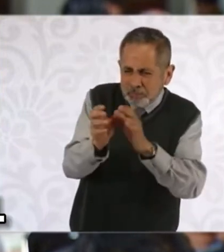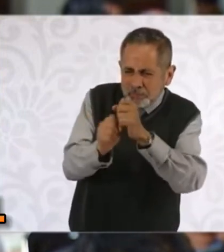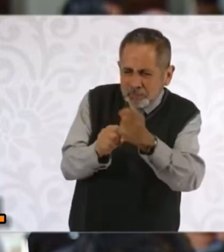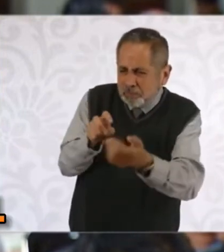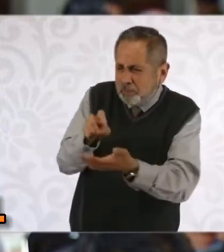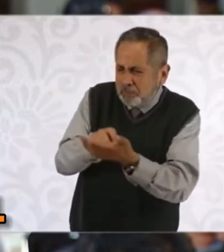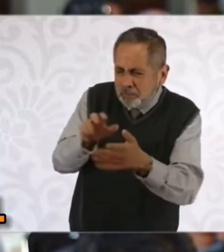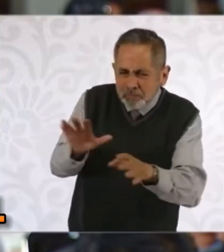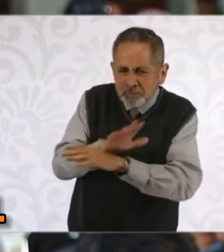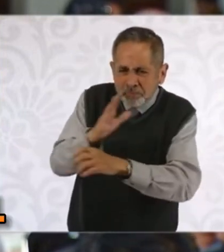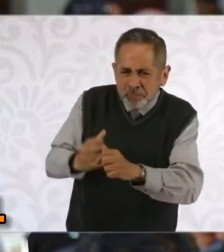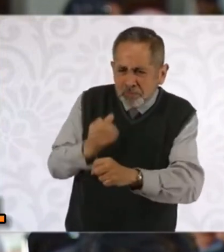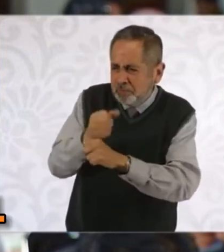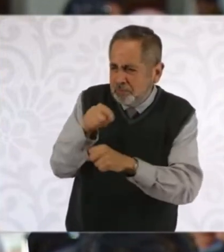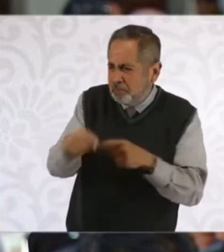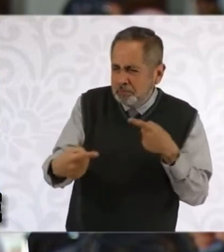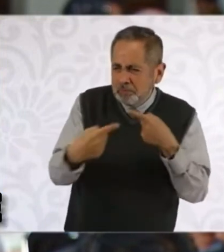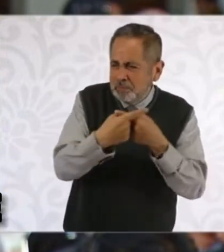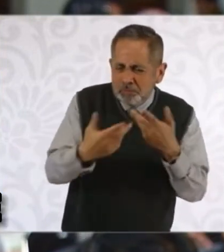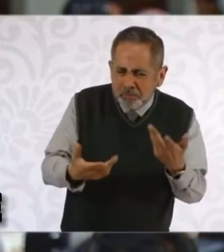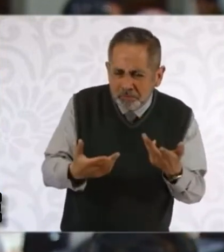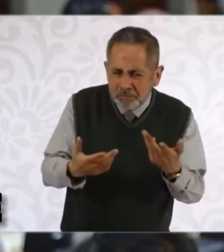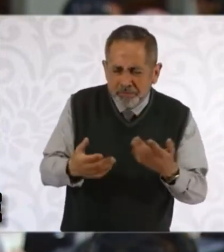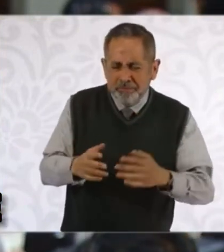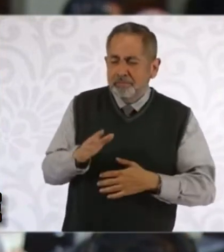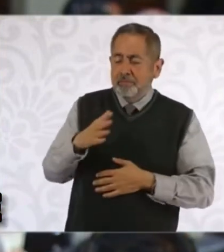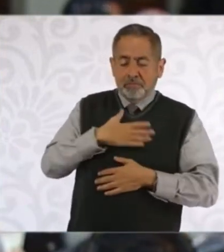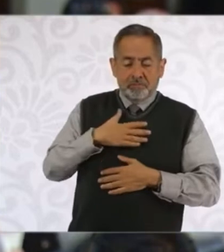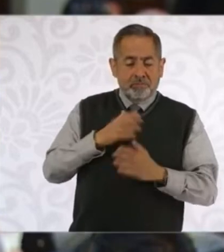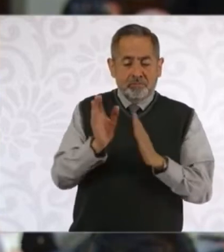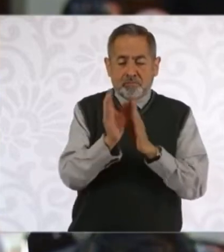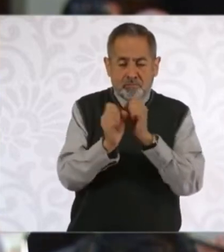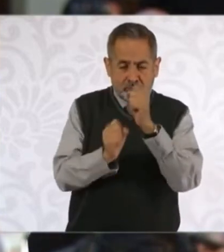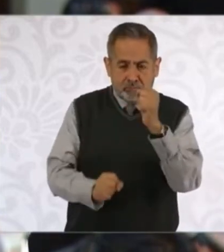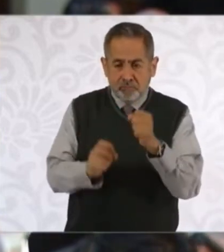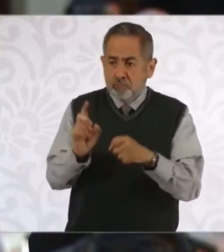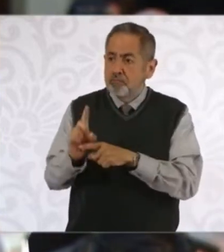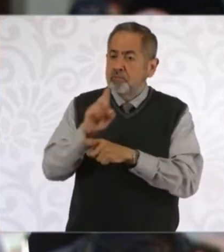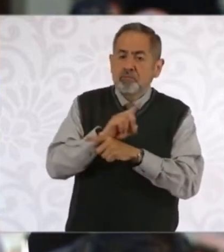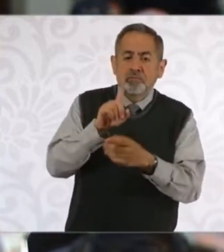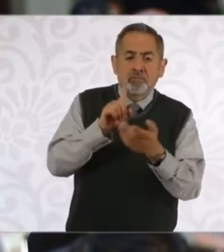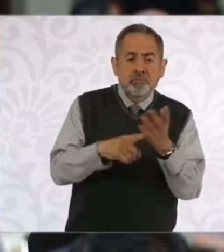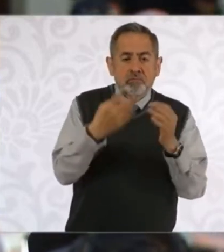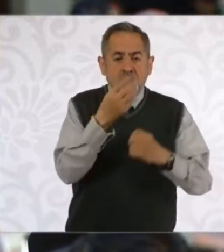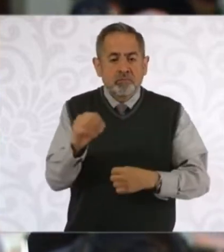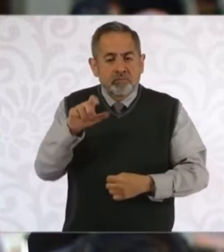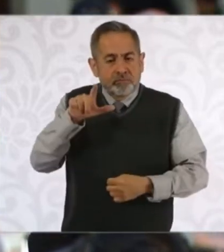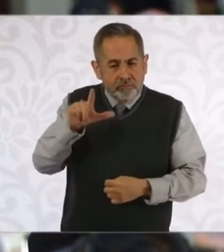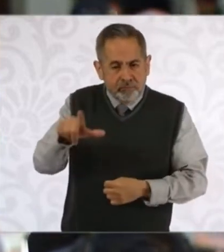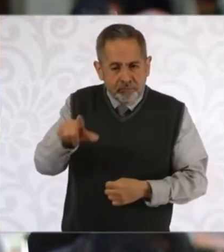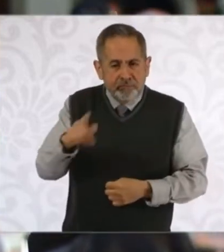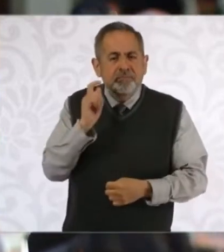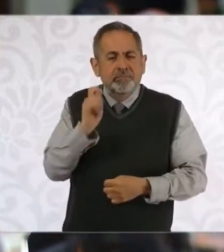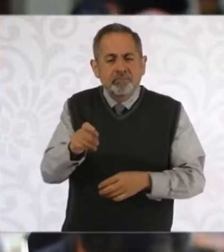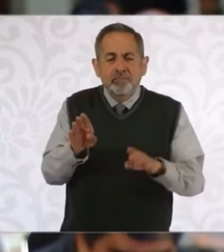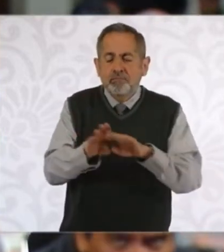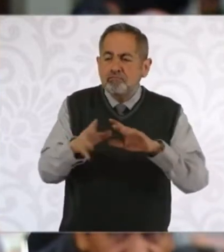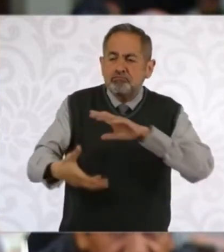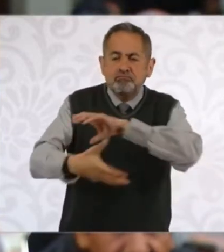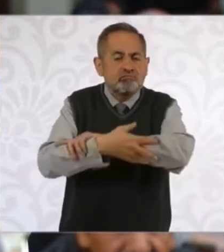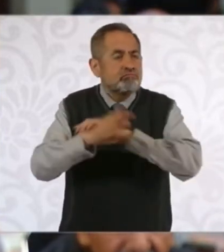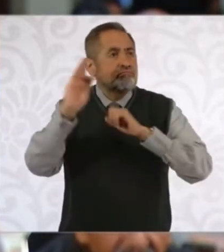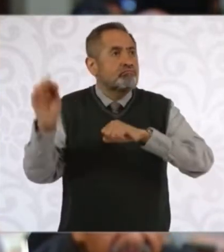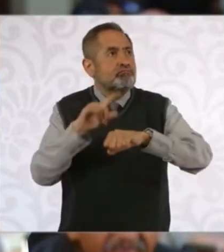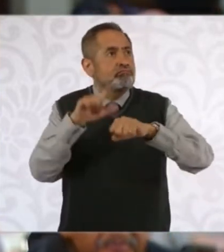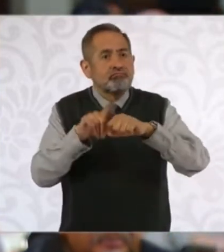una reforma inconstitucional? Nuestra Constitución vigente desde 1917 es el producto de un pacto federal